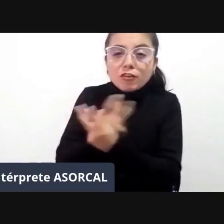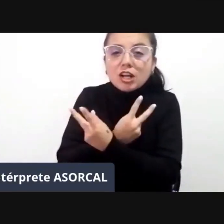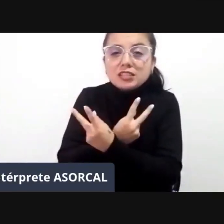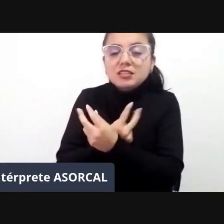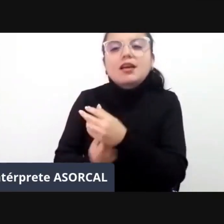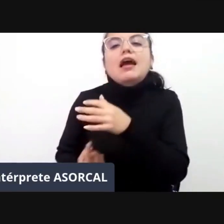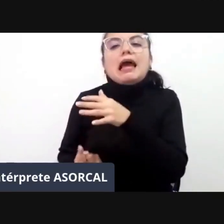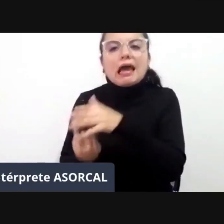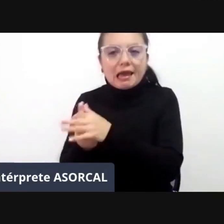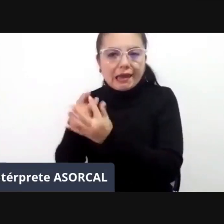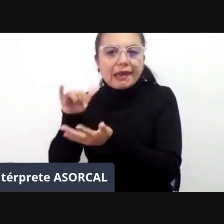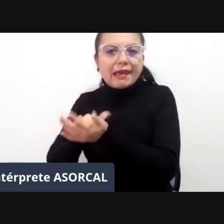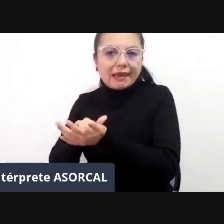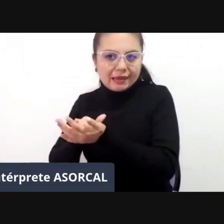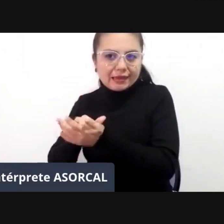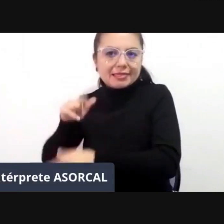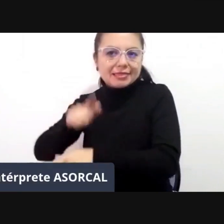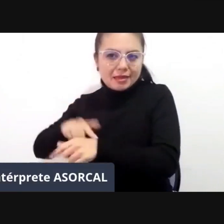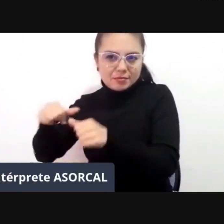conflicto.